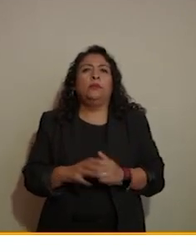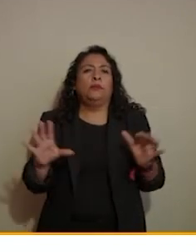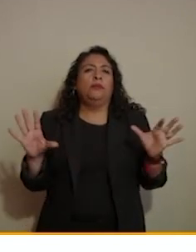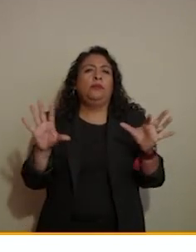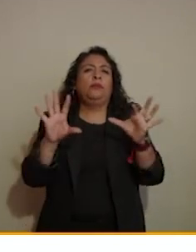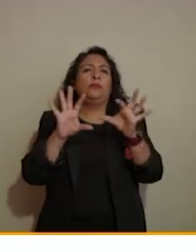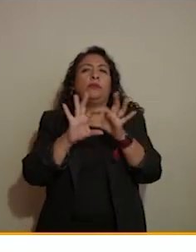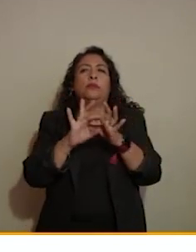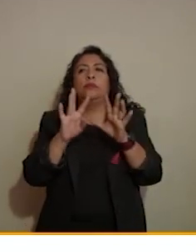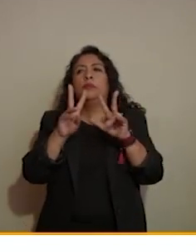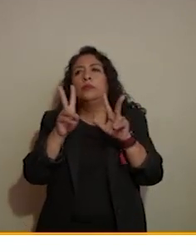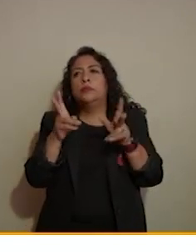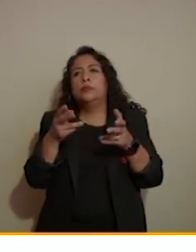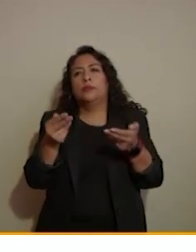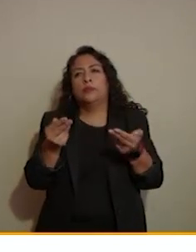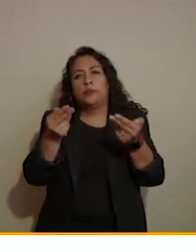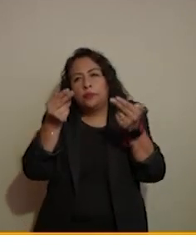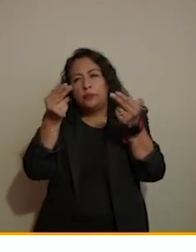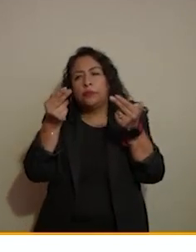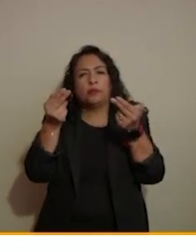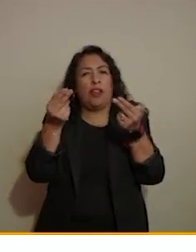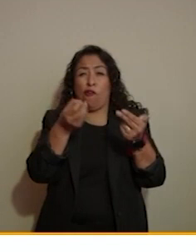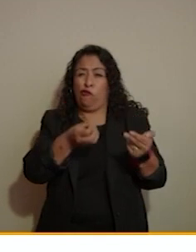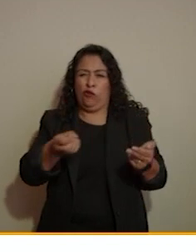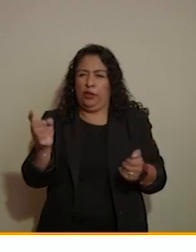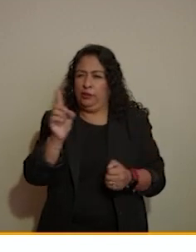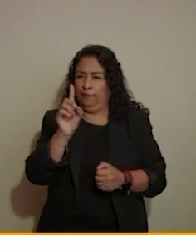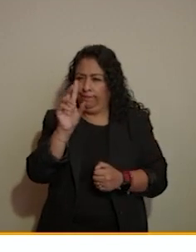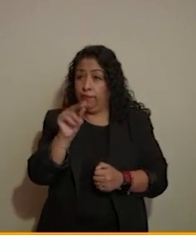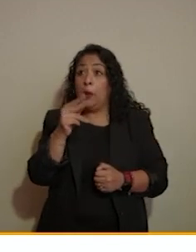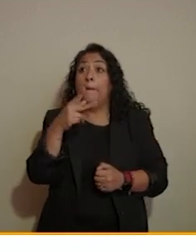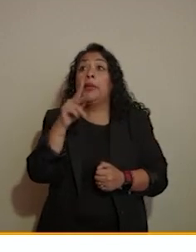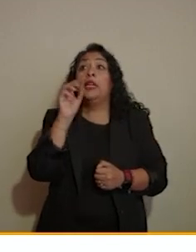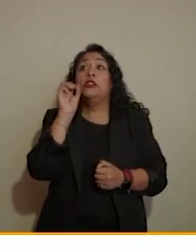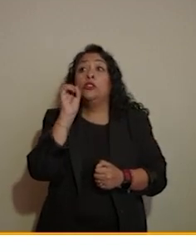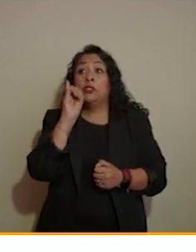encajan en temas de negocios, etcétera, pero sí